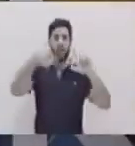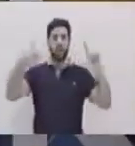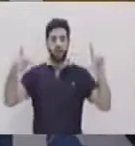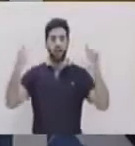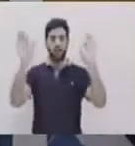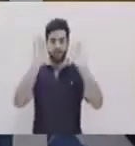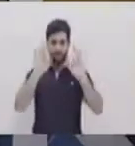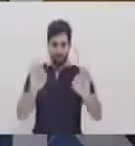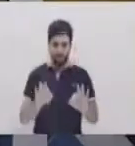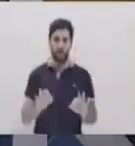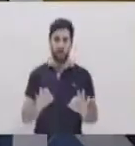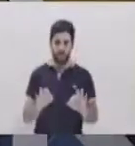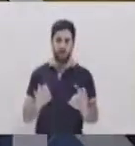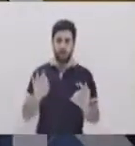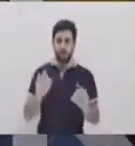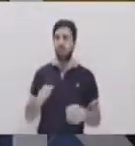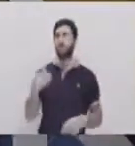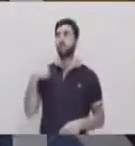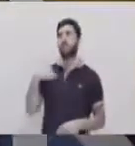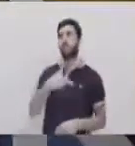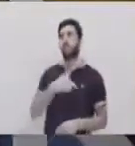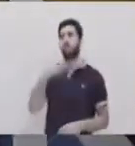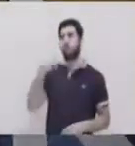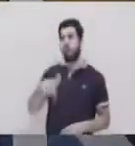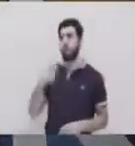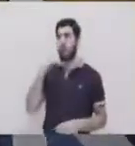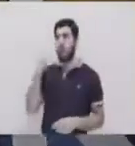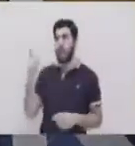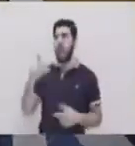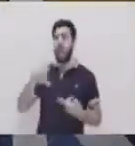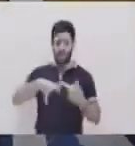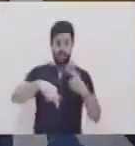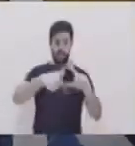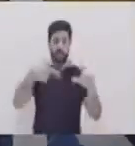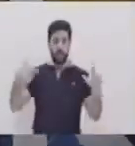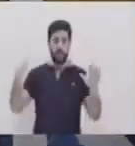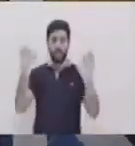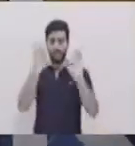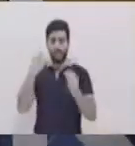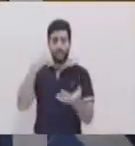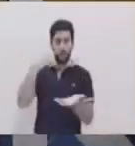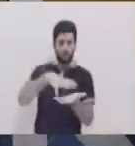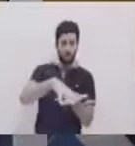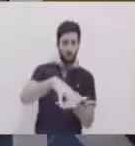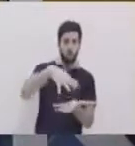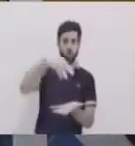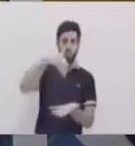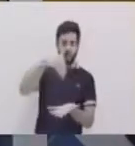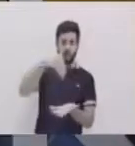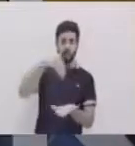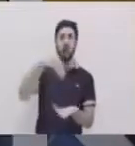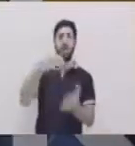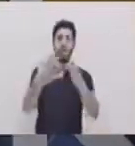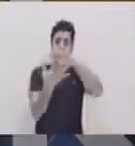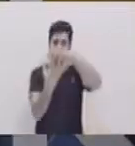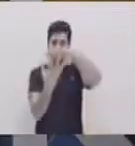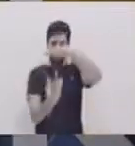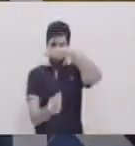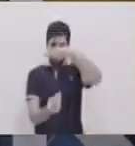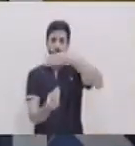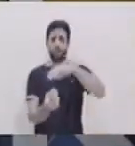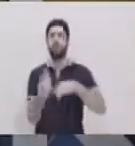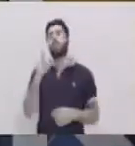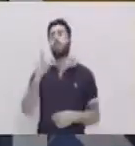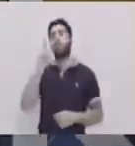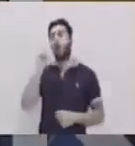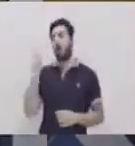aquí. Cuéntenos, ¿cuál es el tema de hoy? Muy bien, hoy vamos a estar hablando sobre figuras cónicas. ¿Sí? Vamos a recordar un poco de